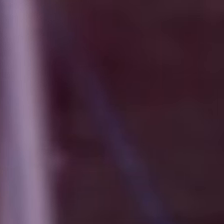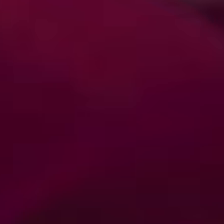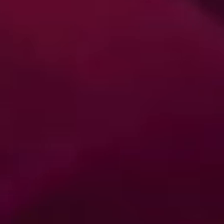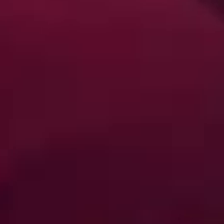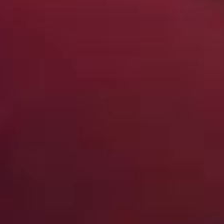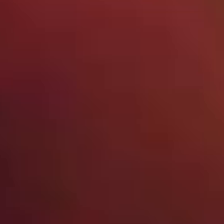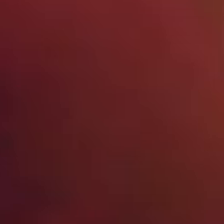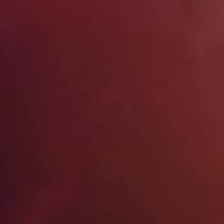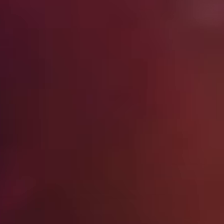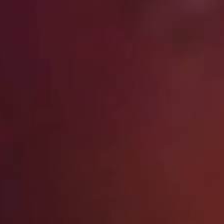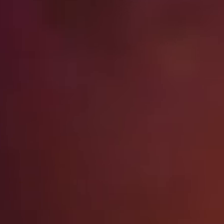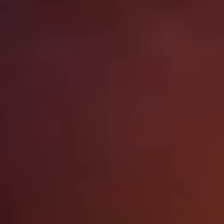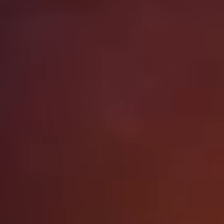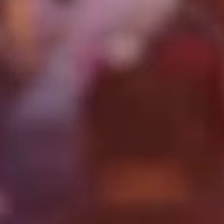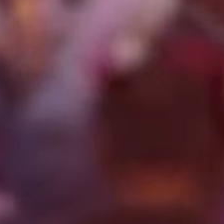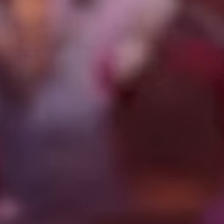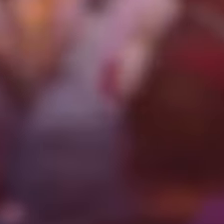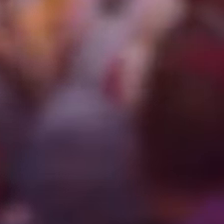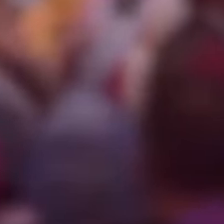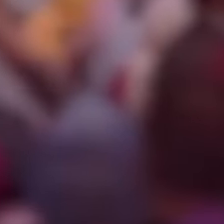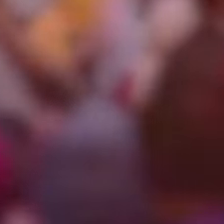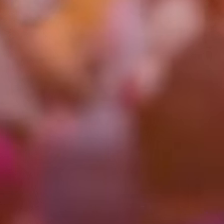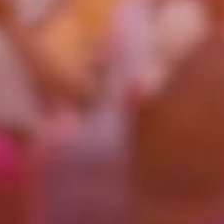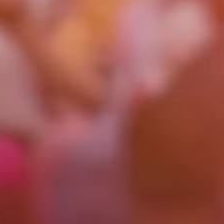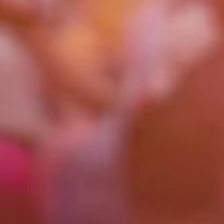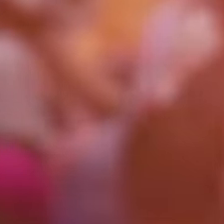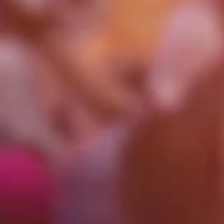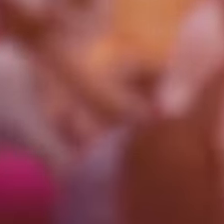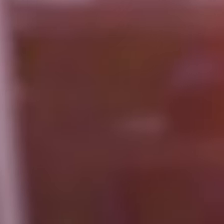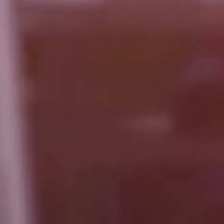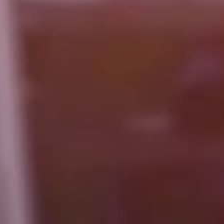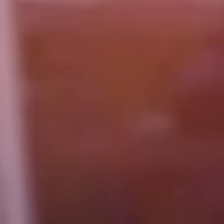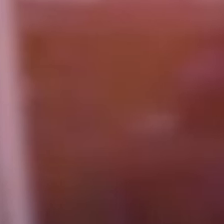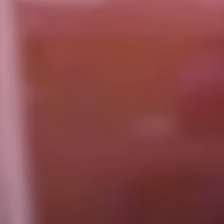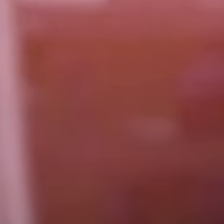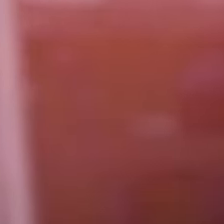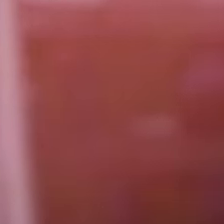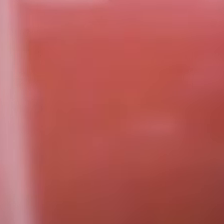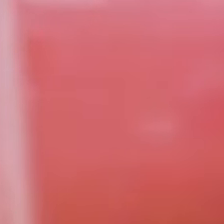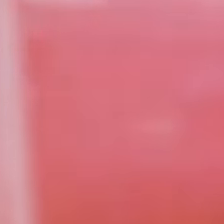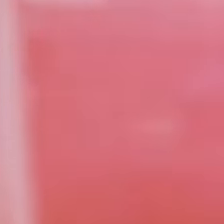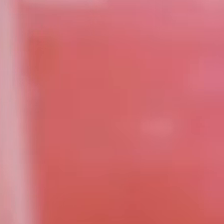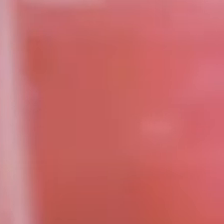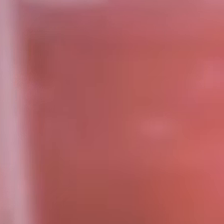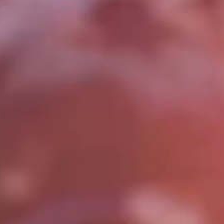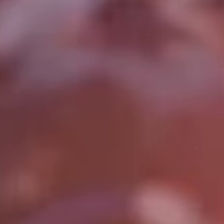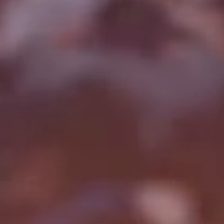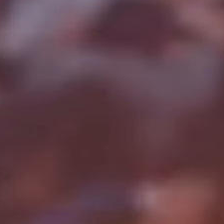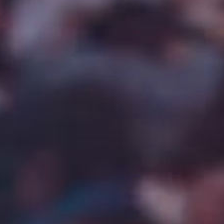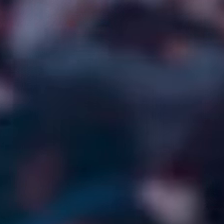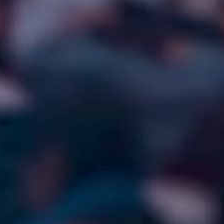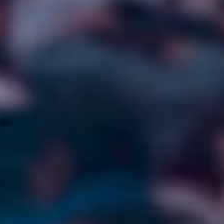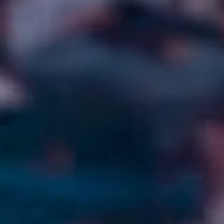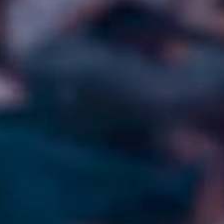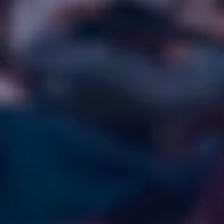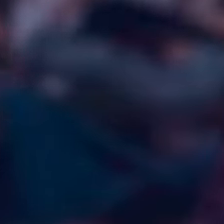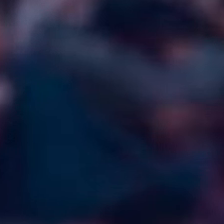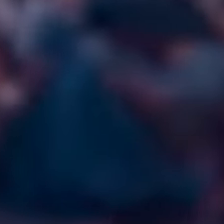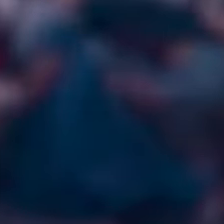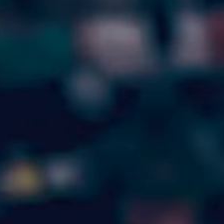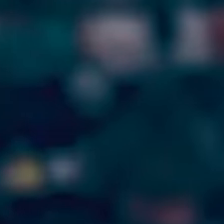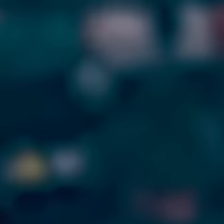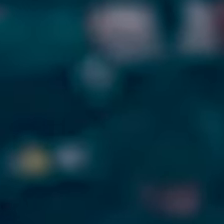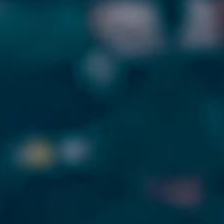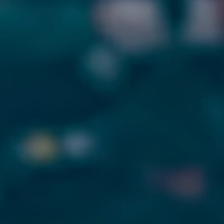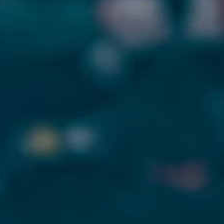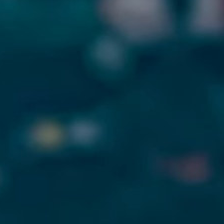Liberación. Verdaderamente libres. Una transmisión en vivo desde el Auditorio de Iglesia de Cristo Ebenezer, Zona